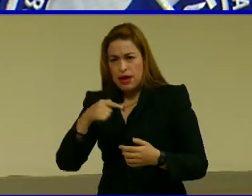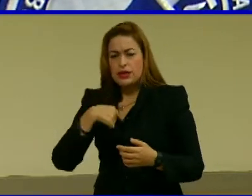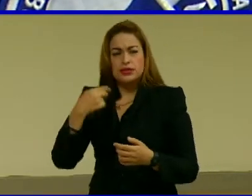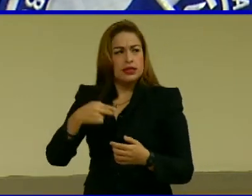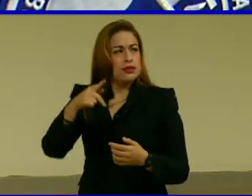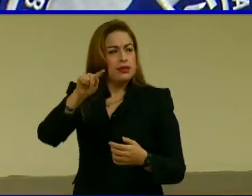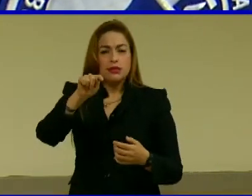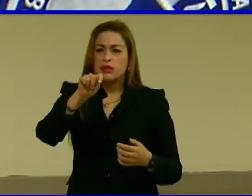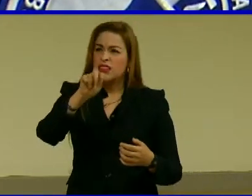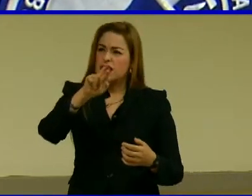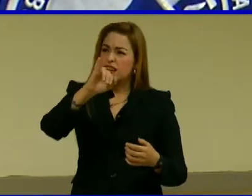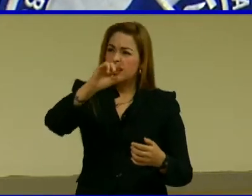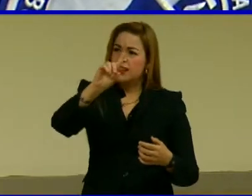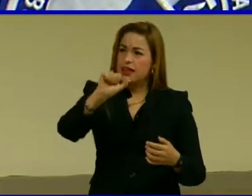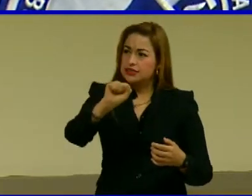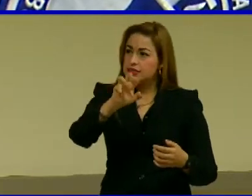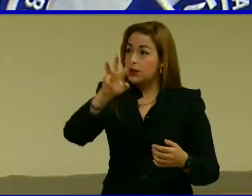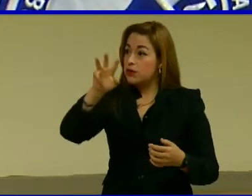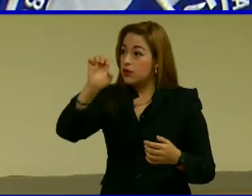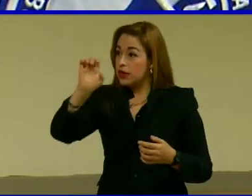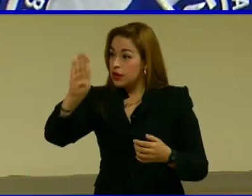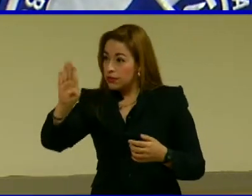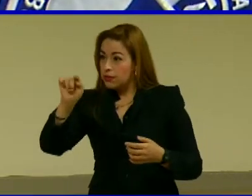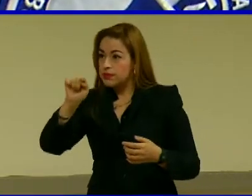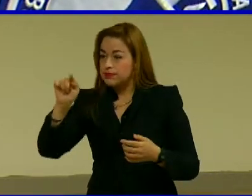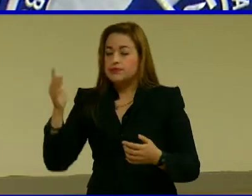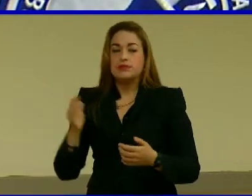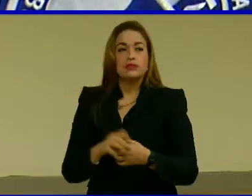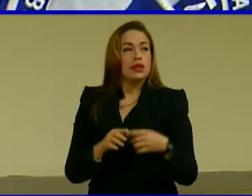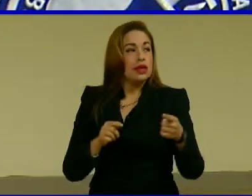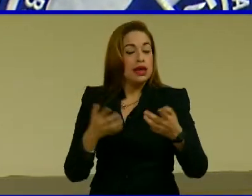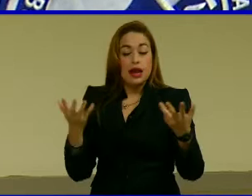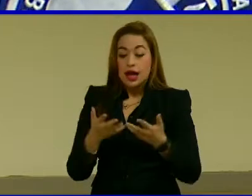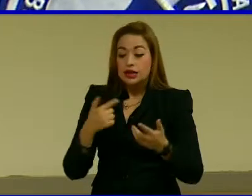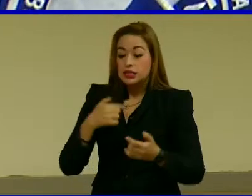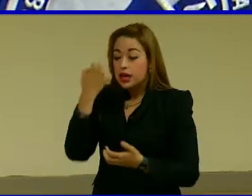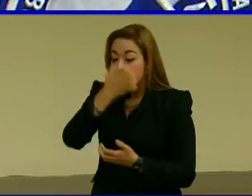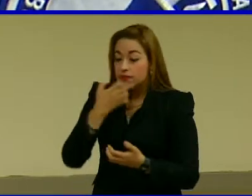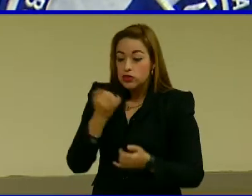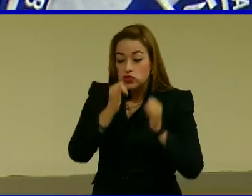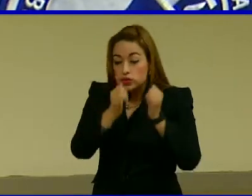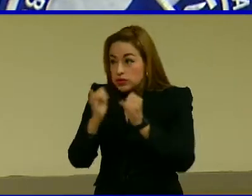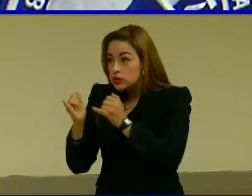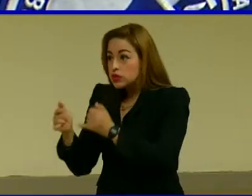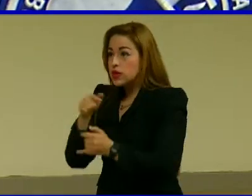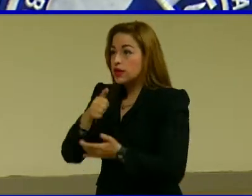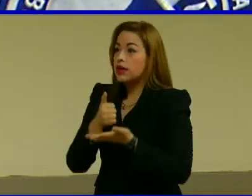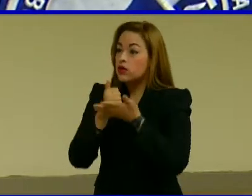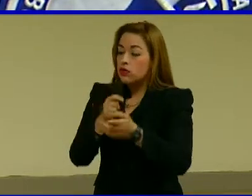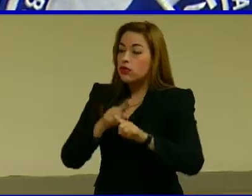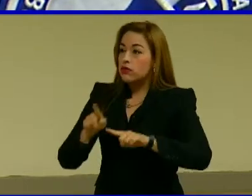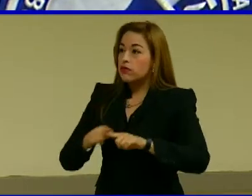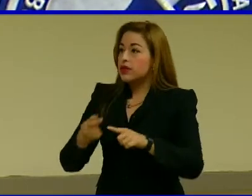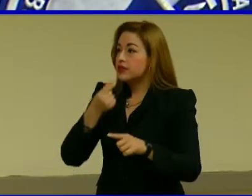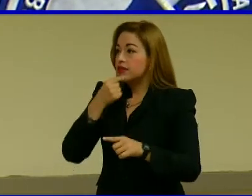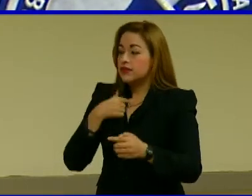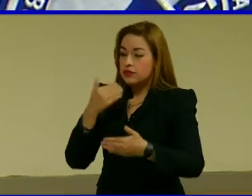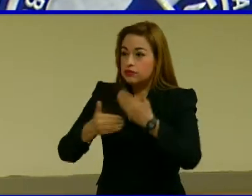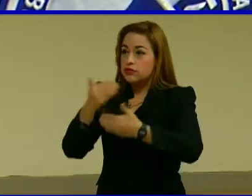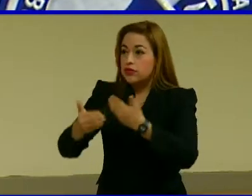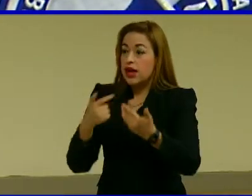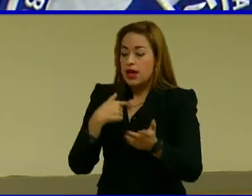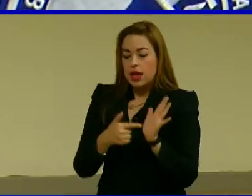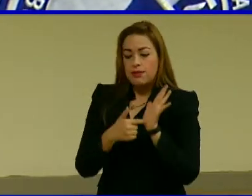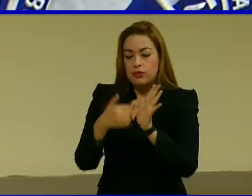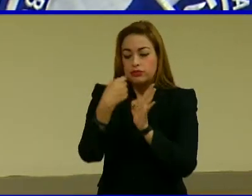de tutores y profesores que genera una evaluación personalizada y que propicia cientos de recomendaciones. Ha